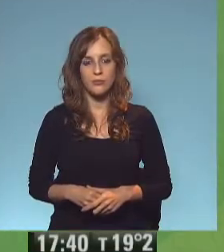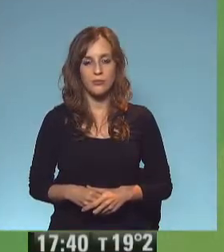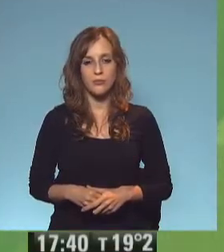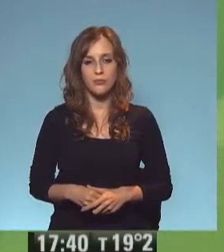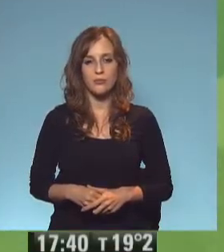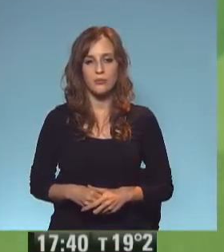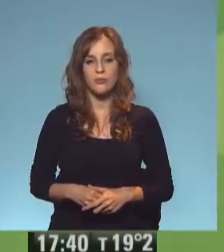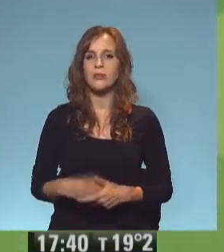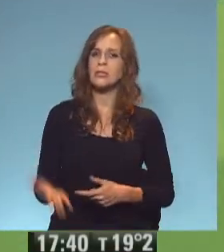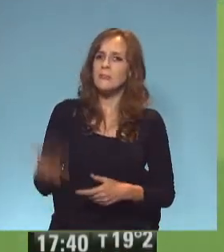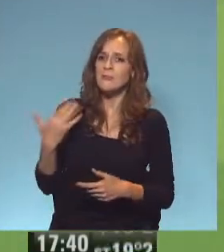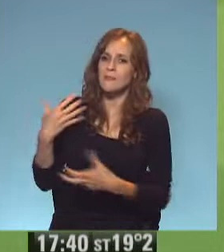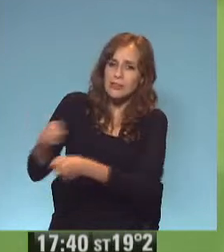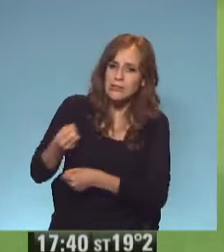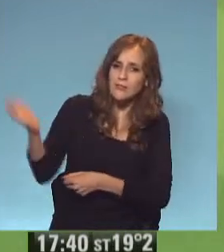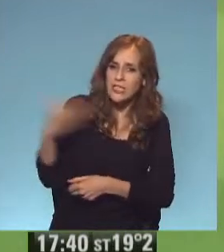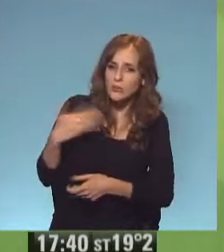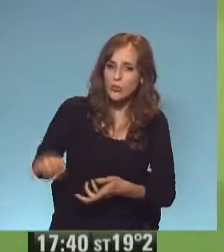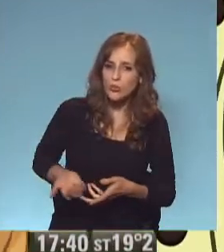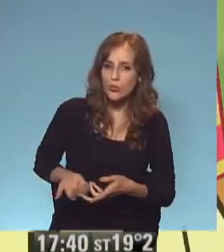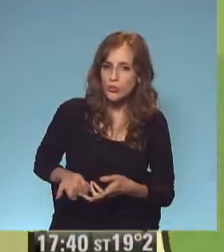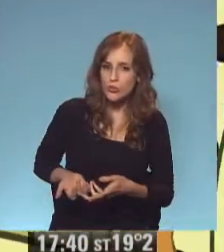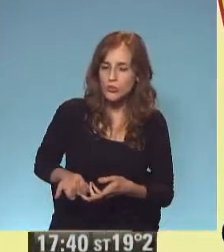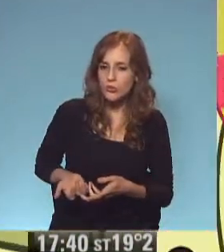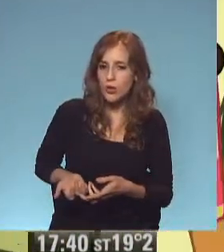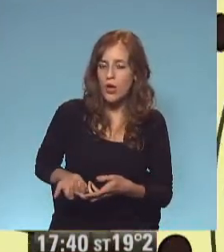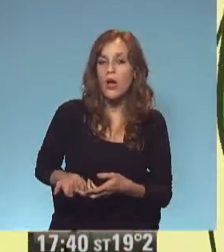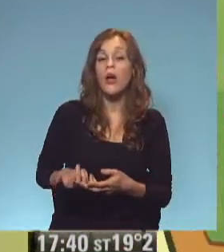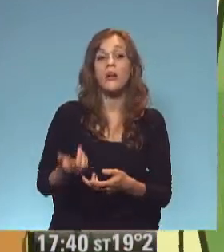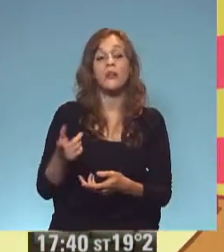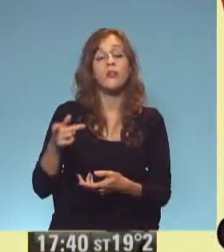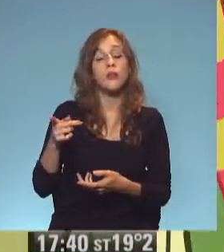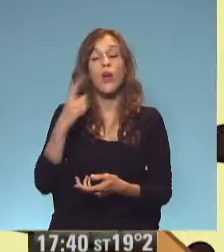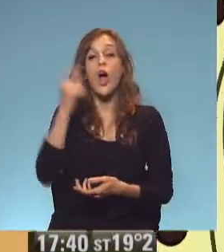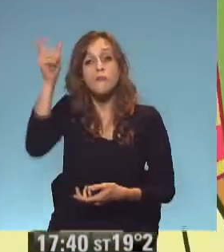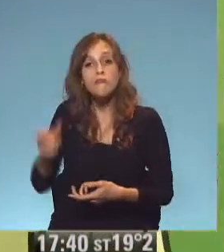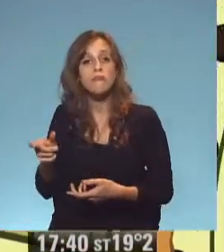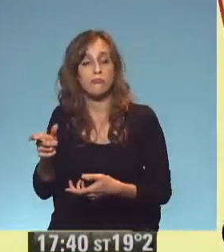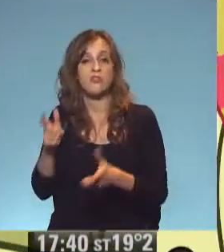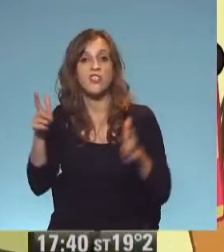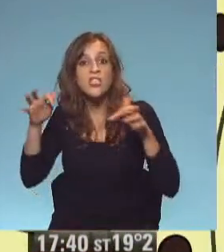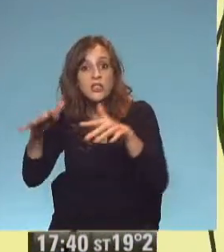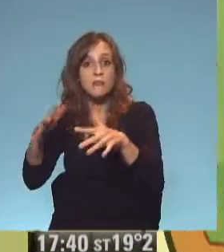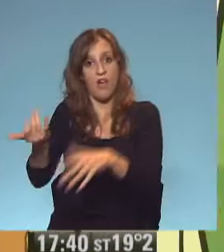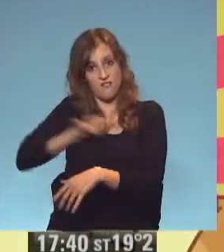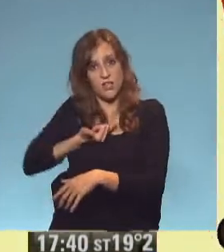¡Sofía! ¡Me quiero ir de este pueblo! ¡El Dr. Fantasmón dijo que es peligroso!